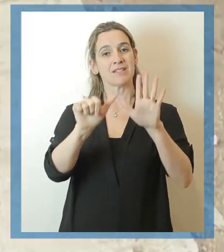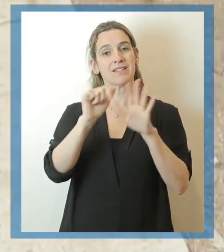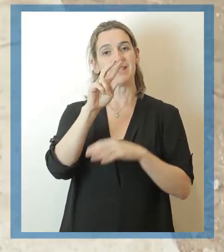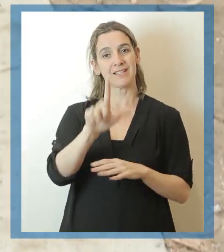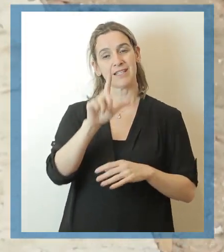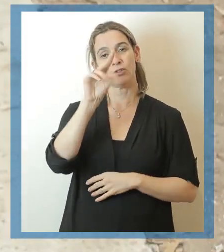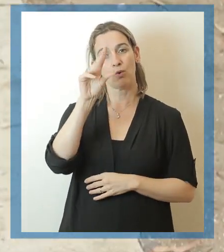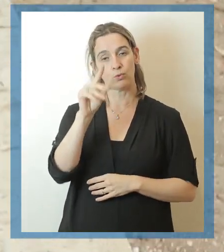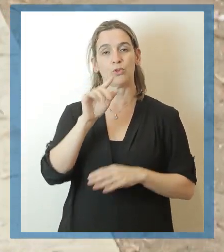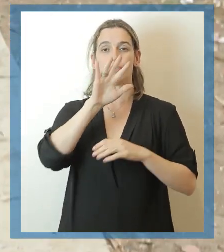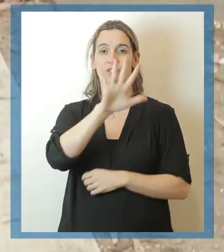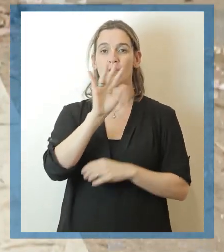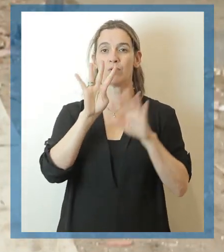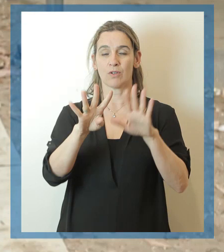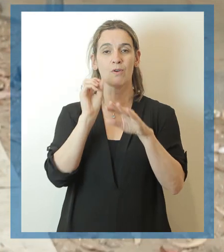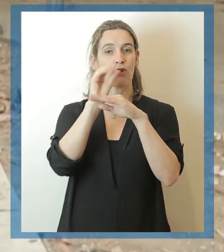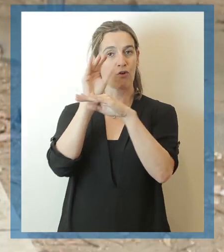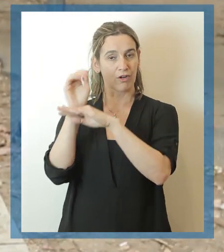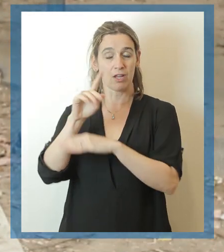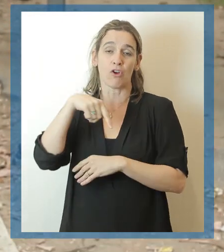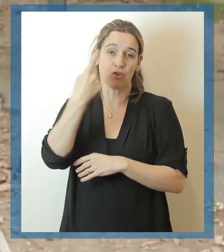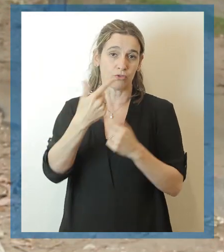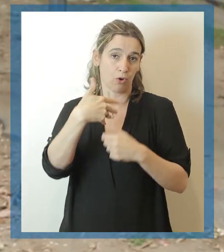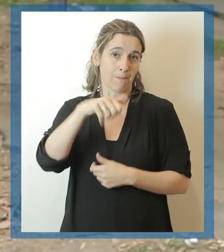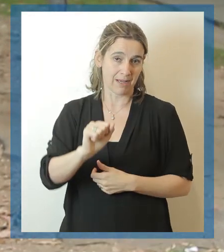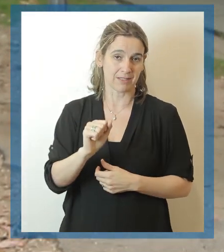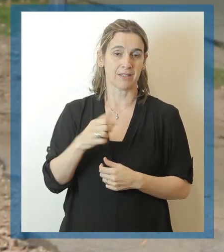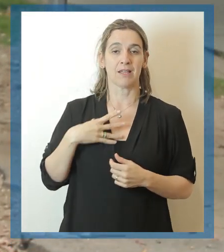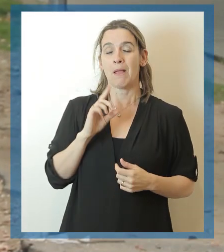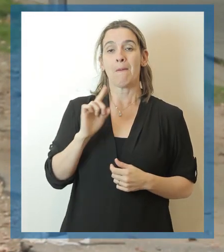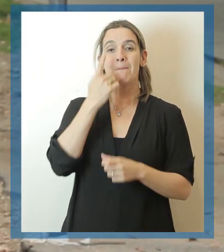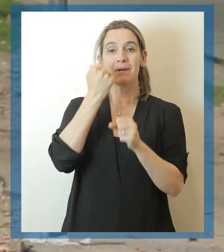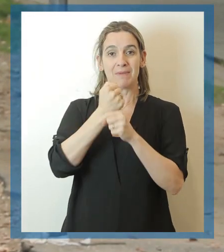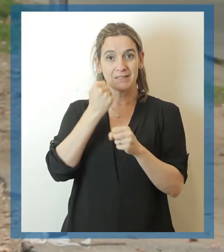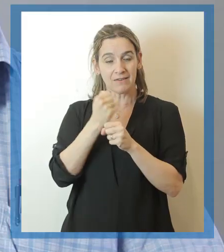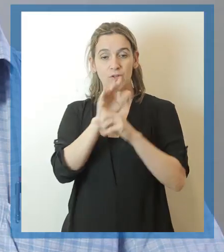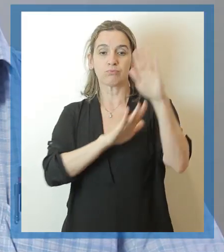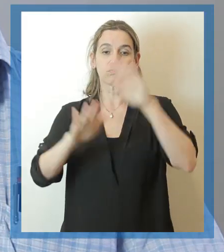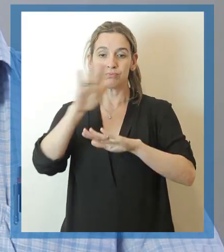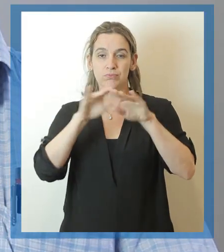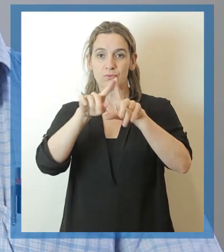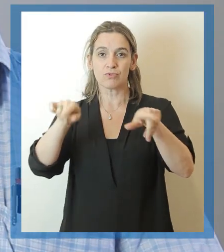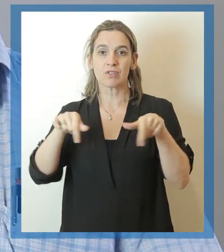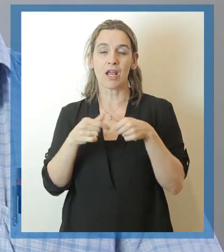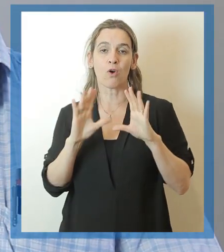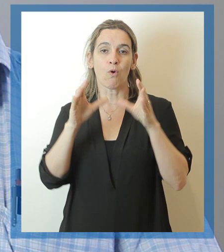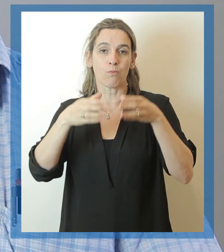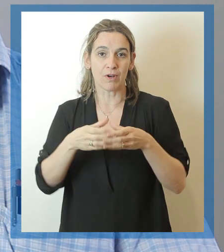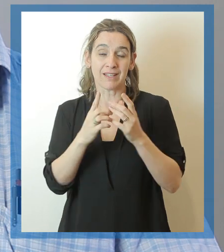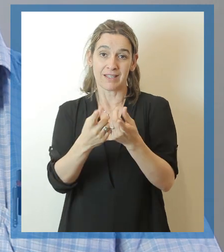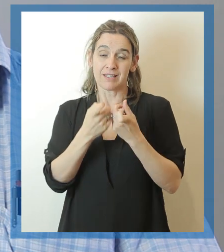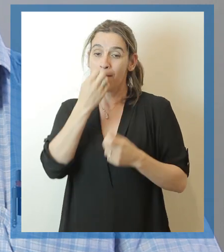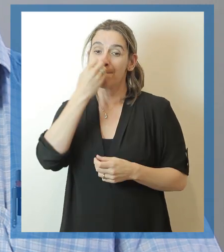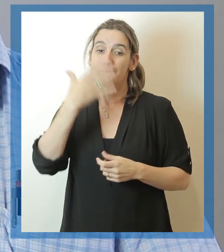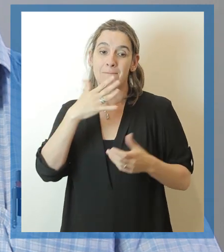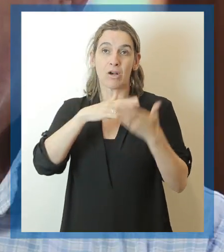en INAU, 67 en UTU, 59 en correos, entre otros. Bueno, el primer trabajo fue reacondicionar